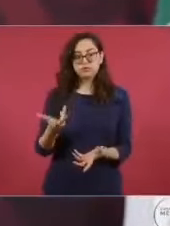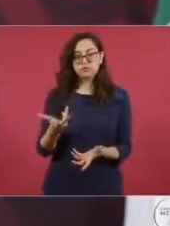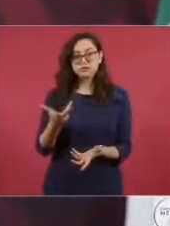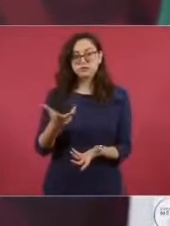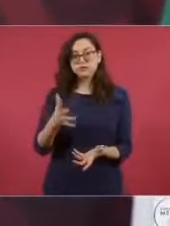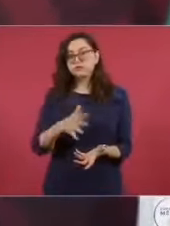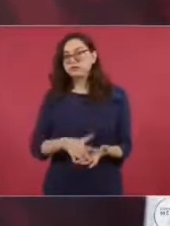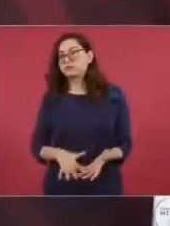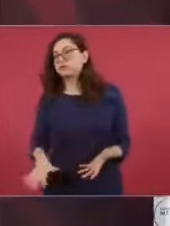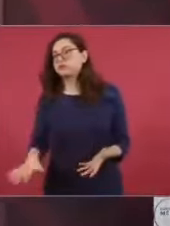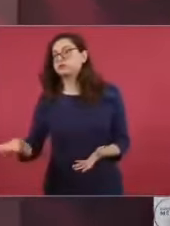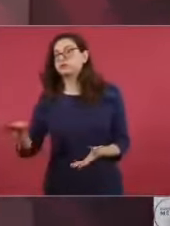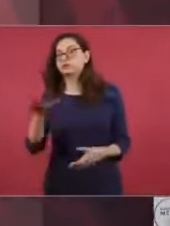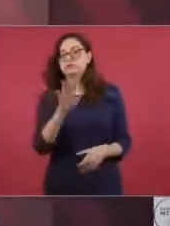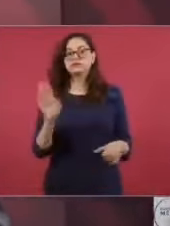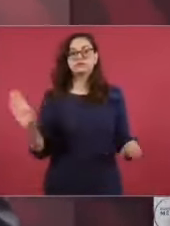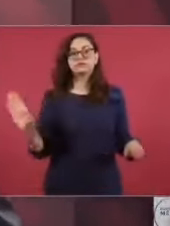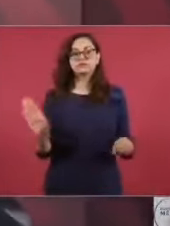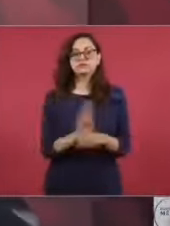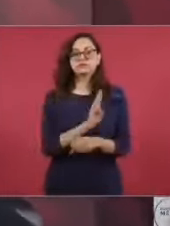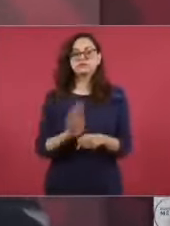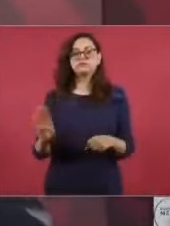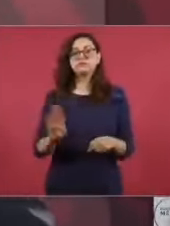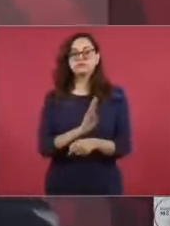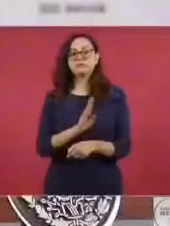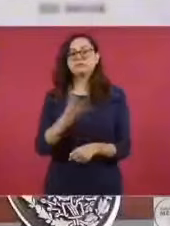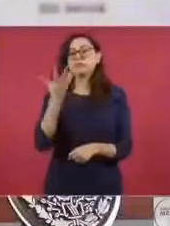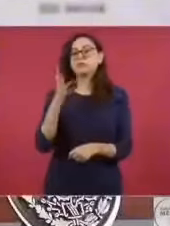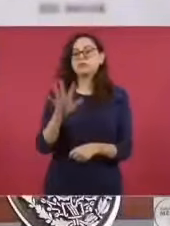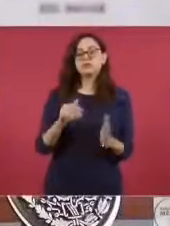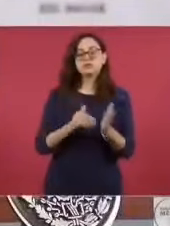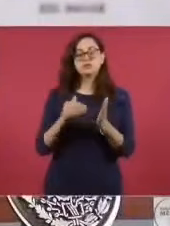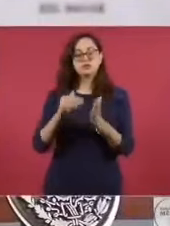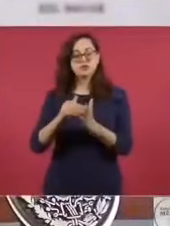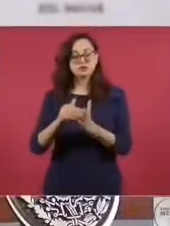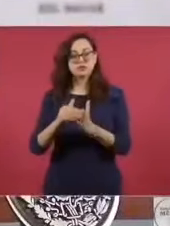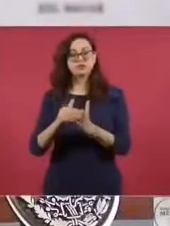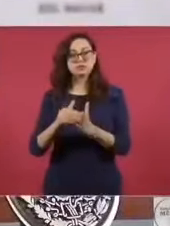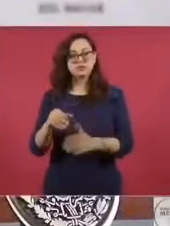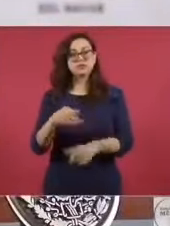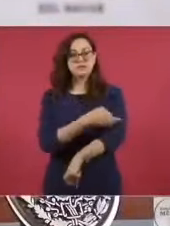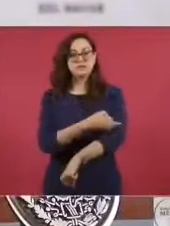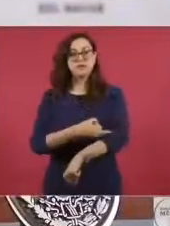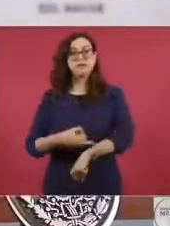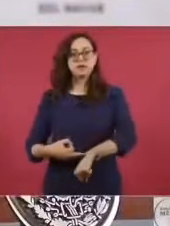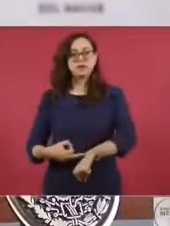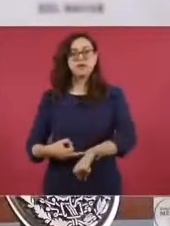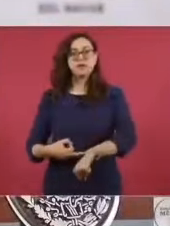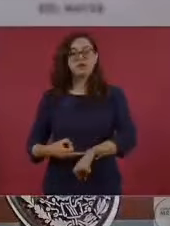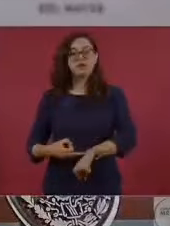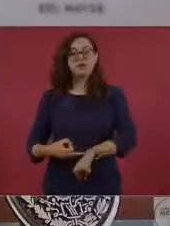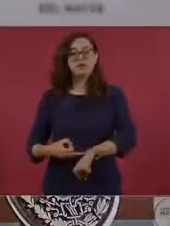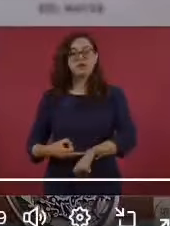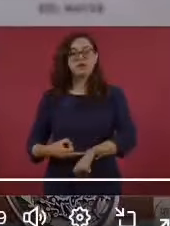beneficia a más de 10 millones de familias en el país.